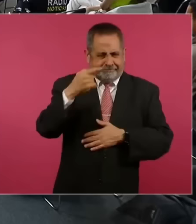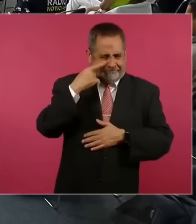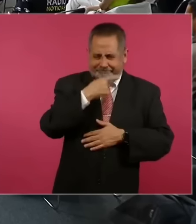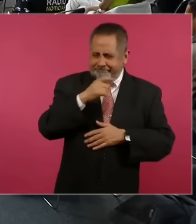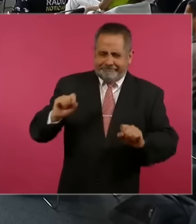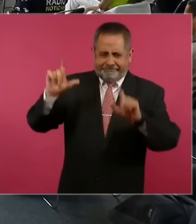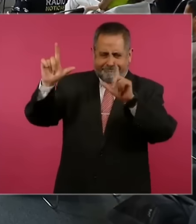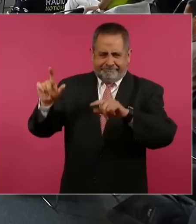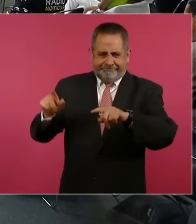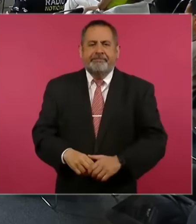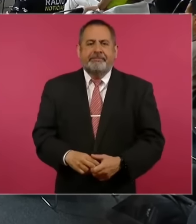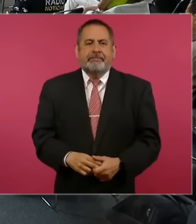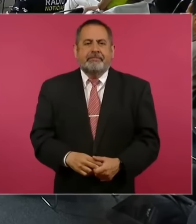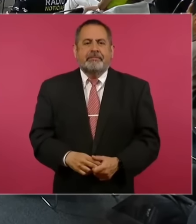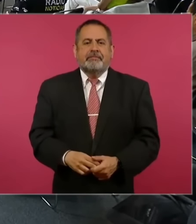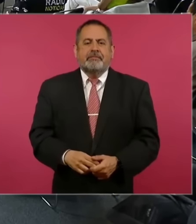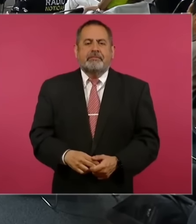portada.